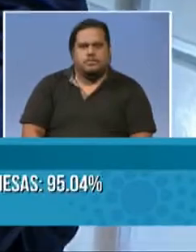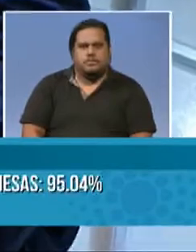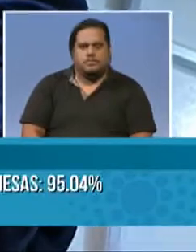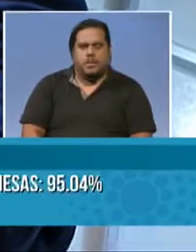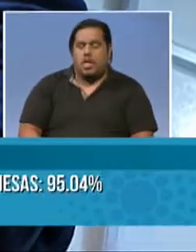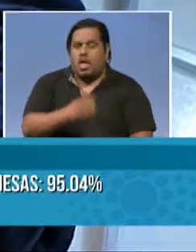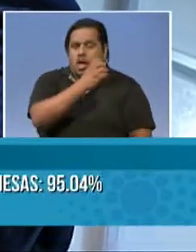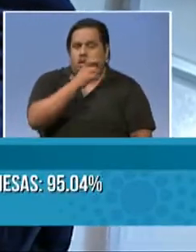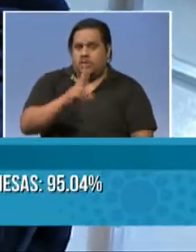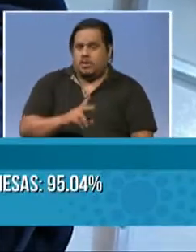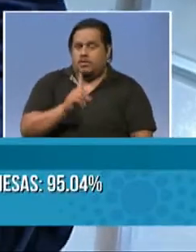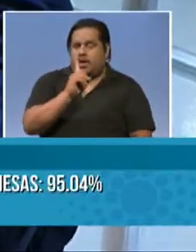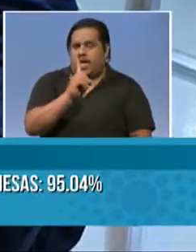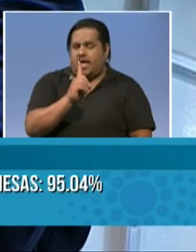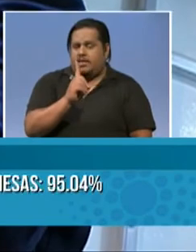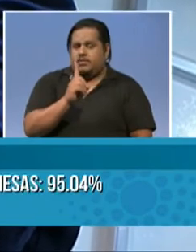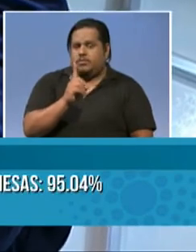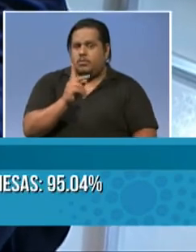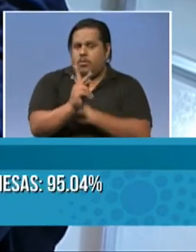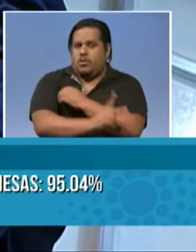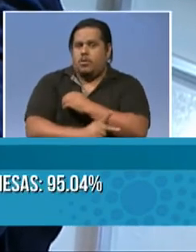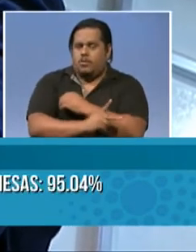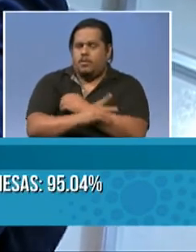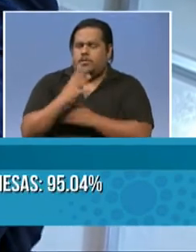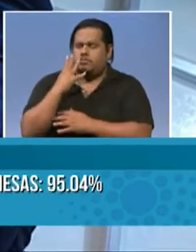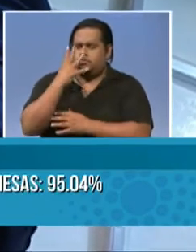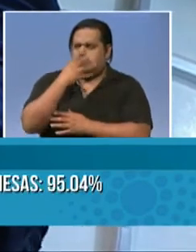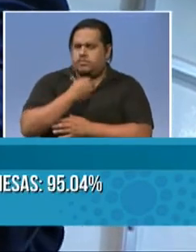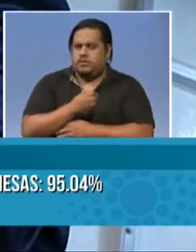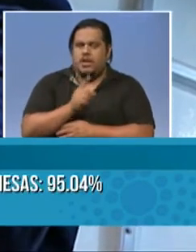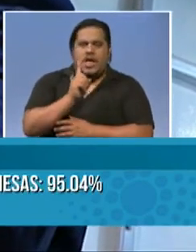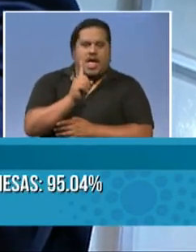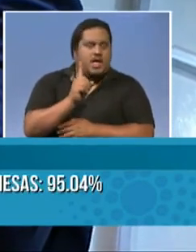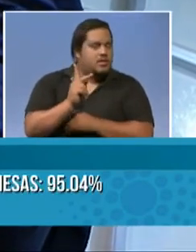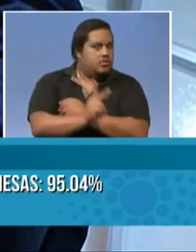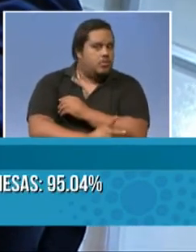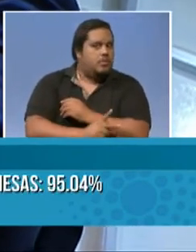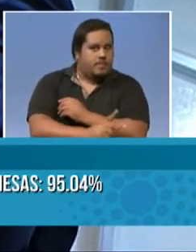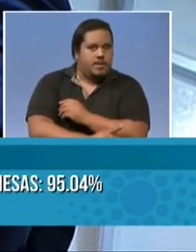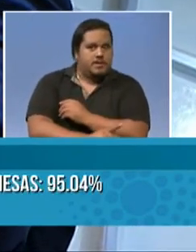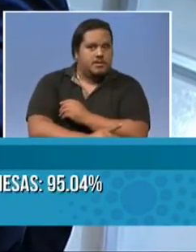Costa Rica es un país maravilloso y es un país.